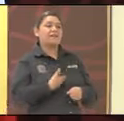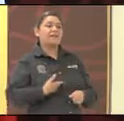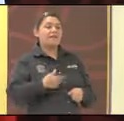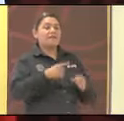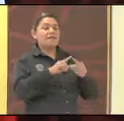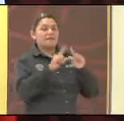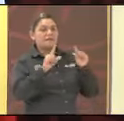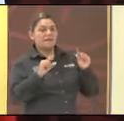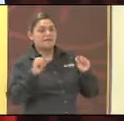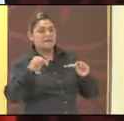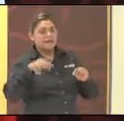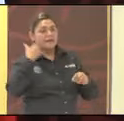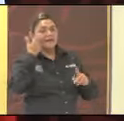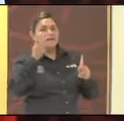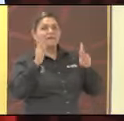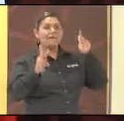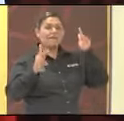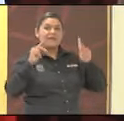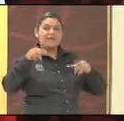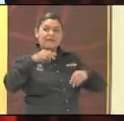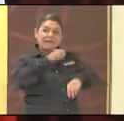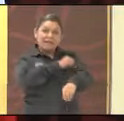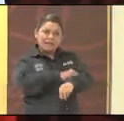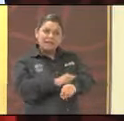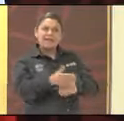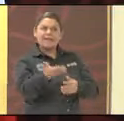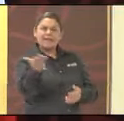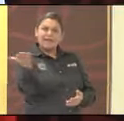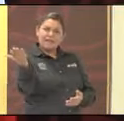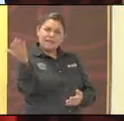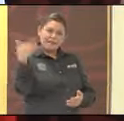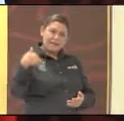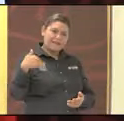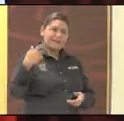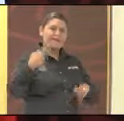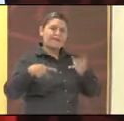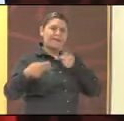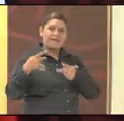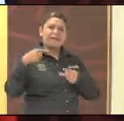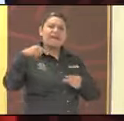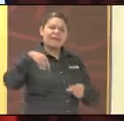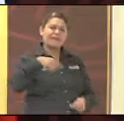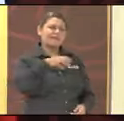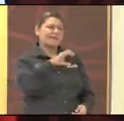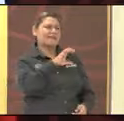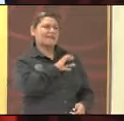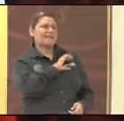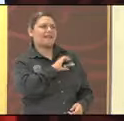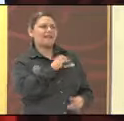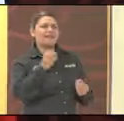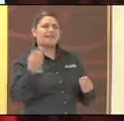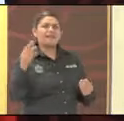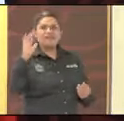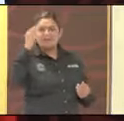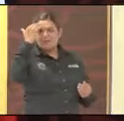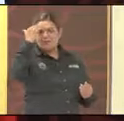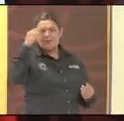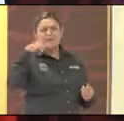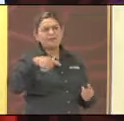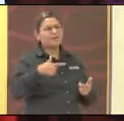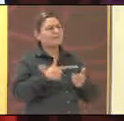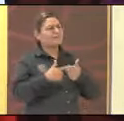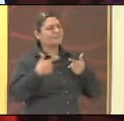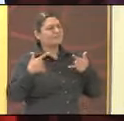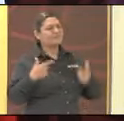que visite Altamira, que nos visite, que venga Altamira para que vea el cariño y el aprecio que se le tiene y reconocimiento por la